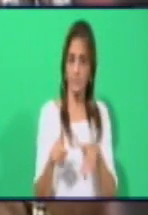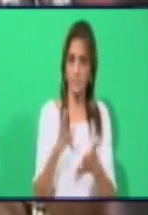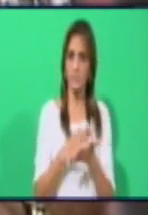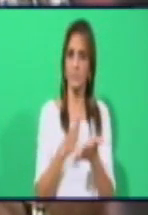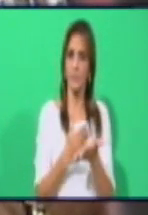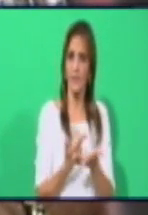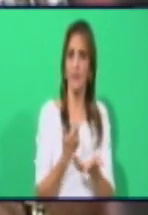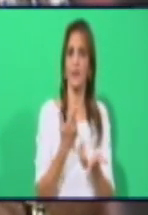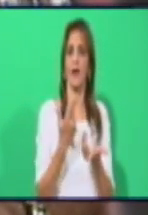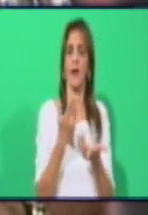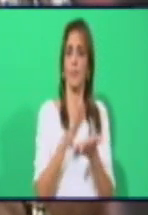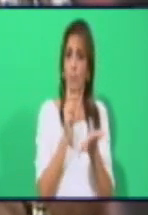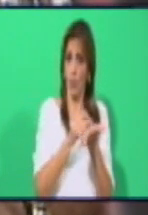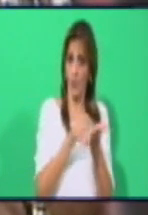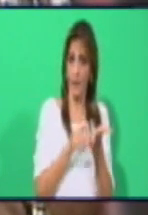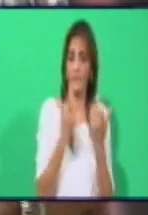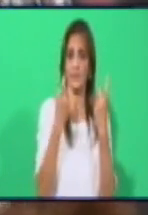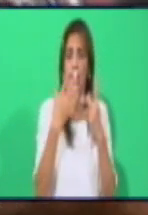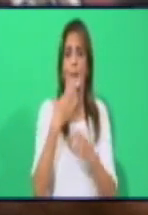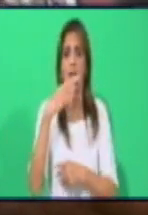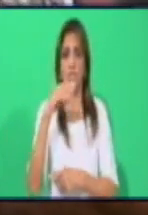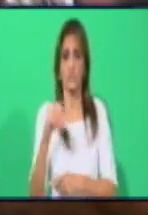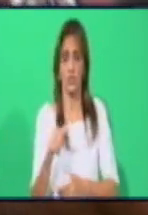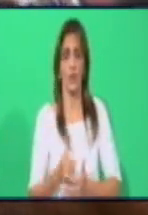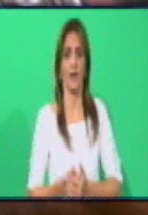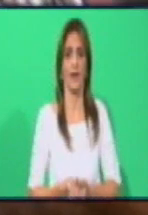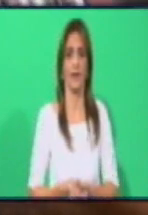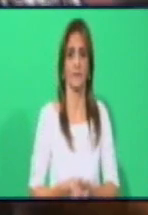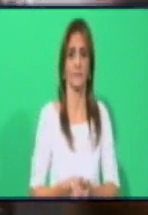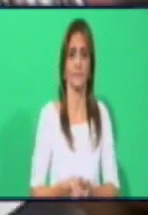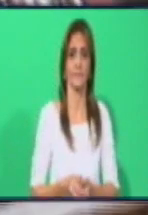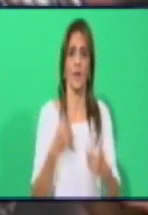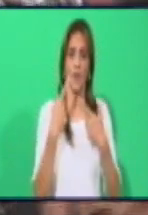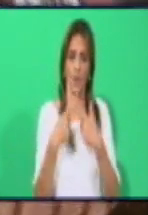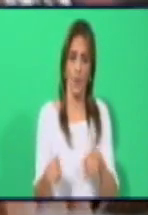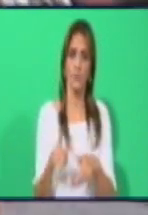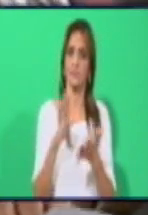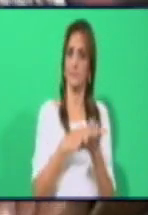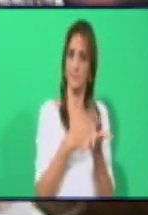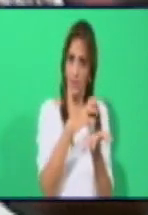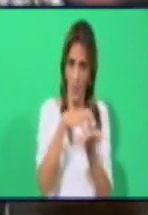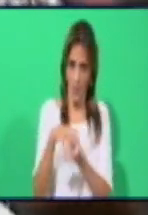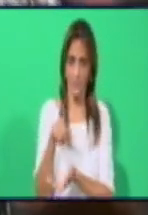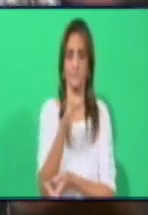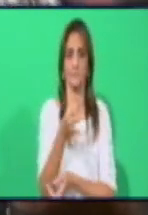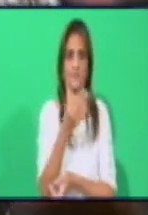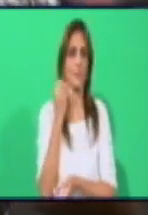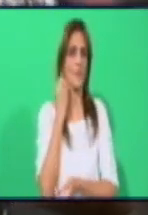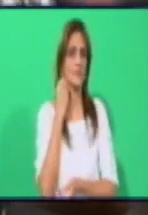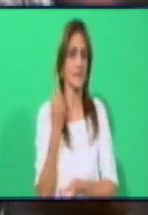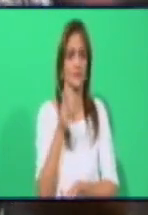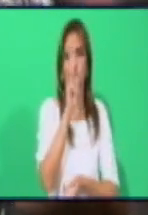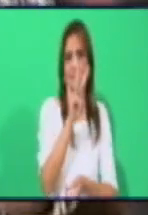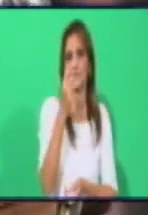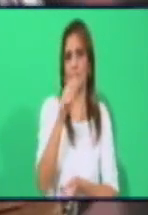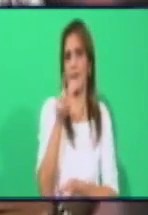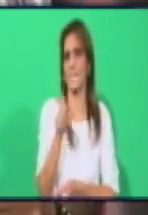azúcar. En la cafetería La Manzana, faltante de 310 pesos con 61 centavos. En el caso del